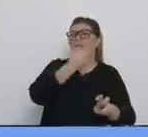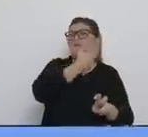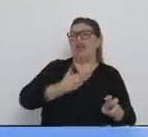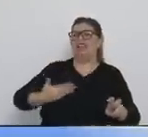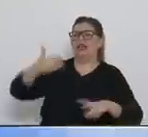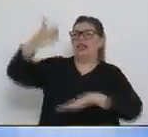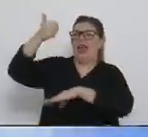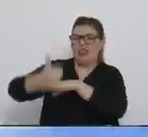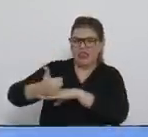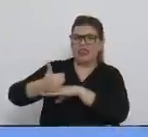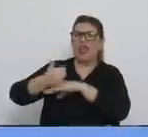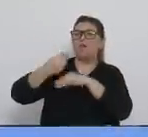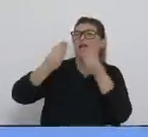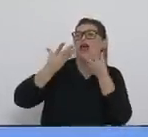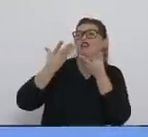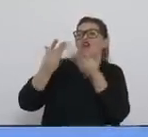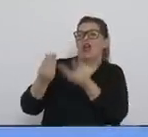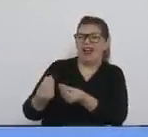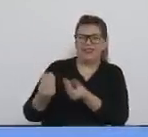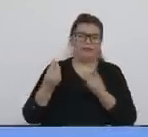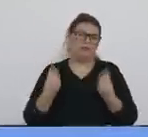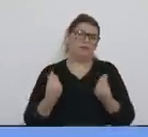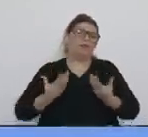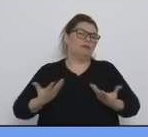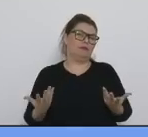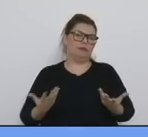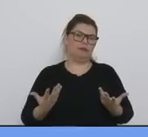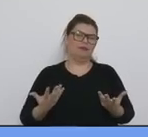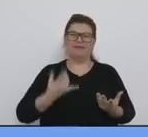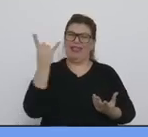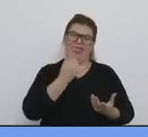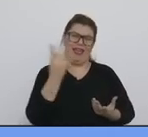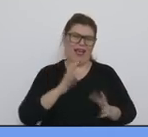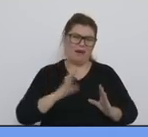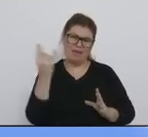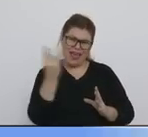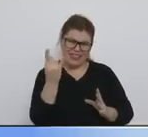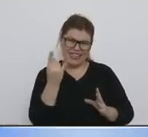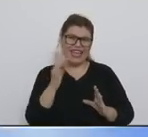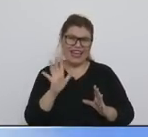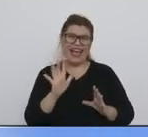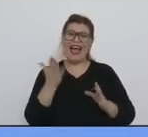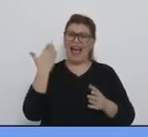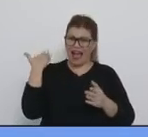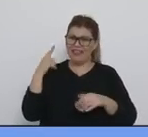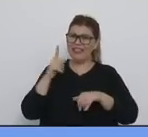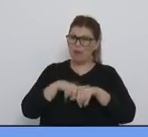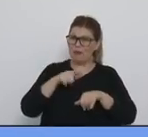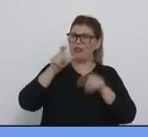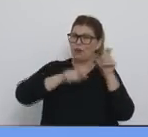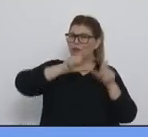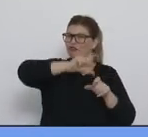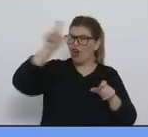para solidarizarse ante el atropello cuento verso mientras los formoseños estábamos apretados